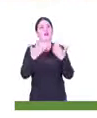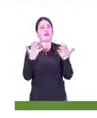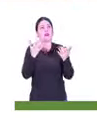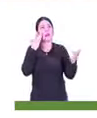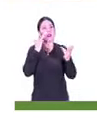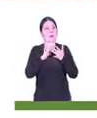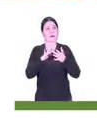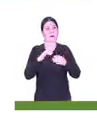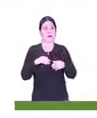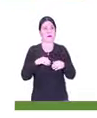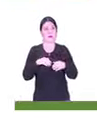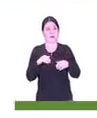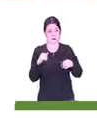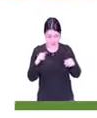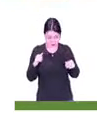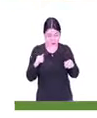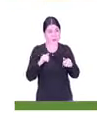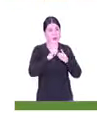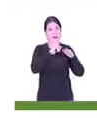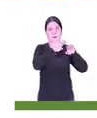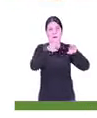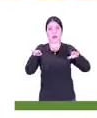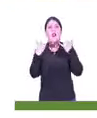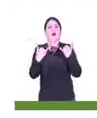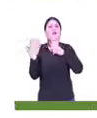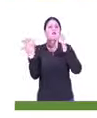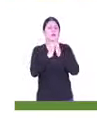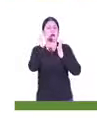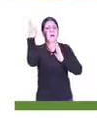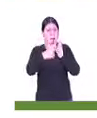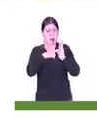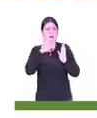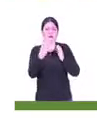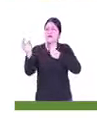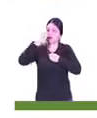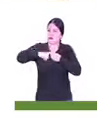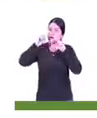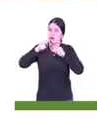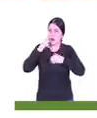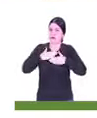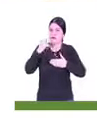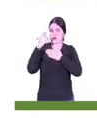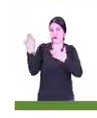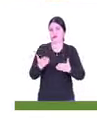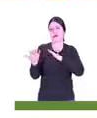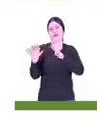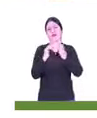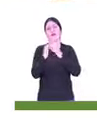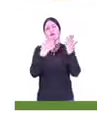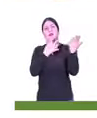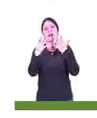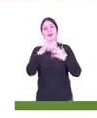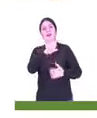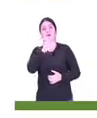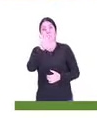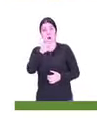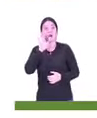de 760 cupos, ya estamos llegando a los 1.000 cupos disponibles, cerca de 959 usuarios por